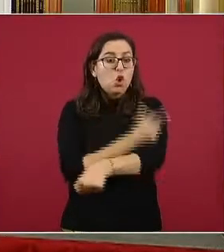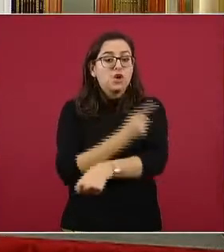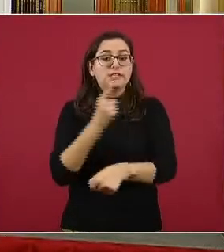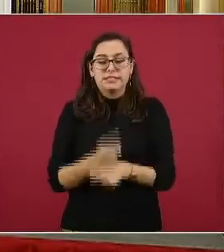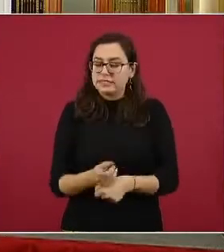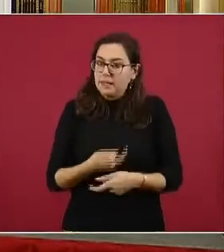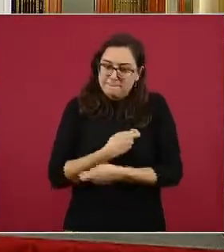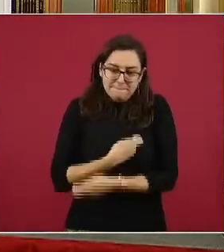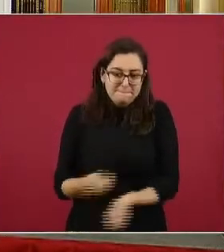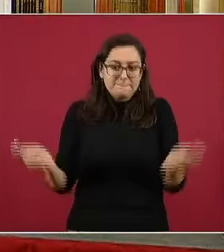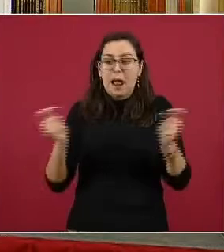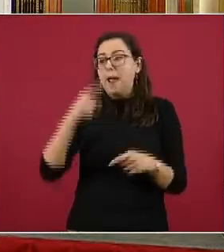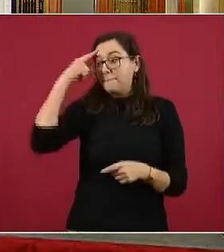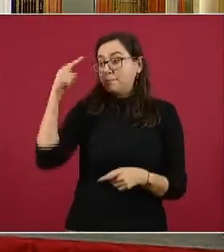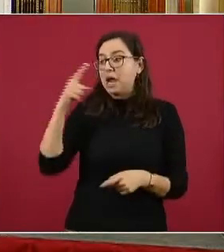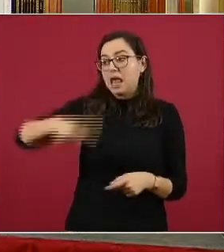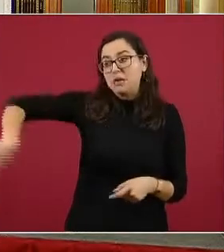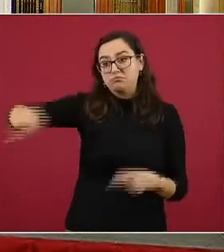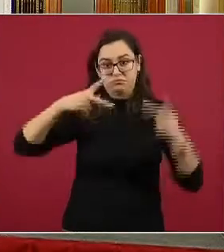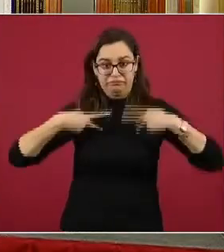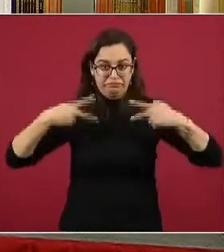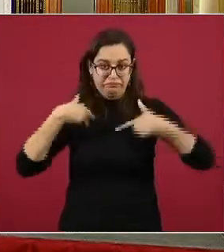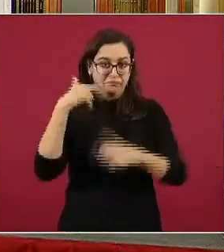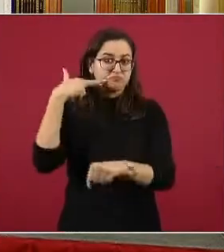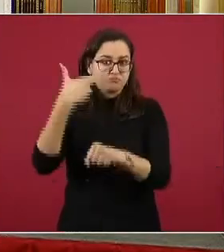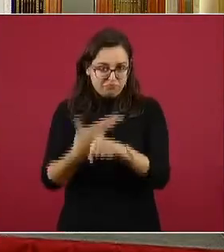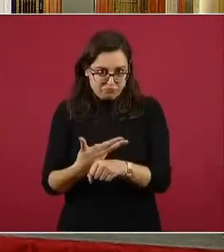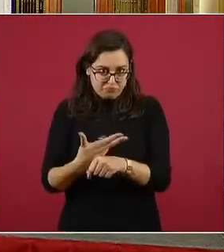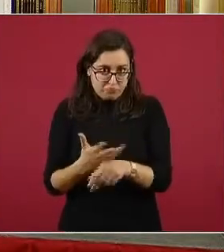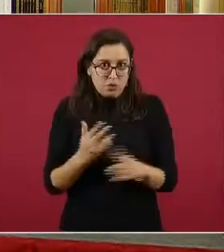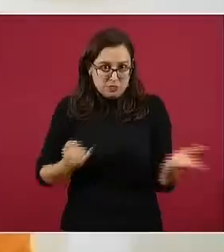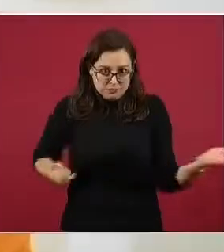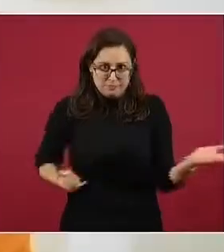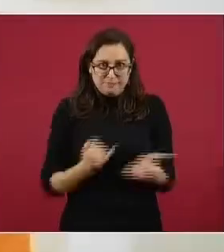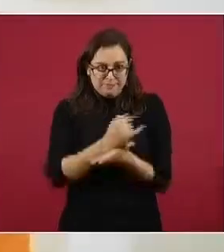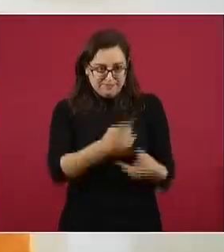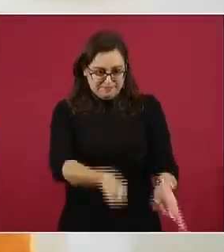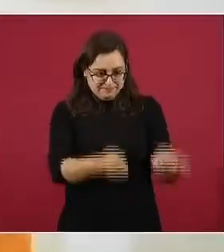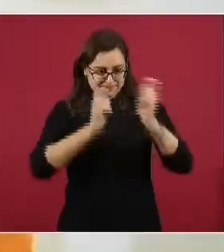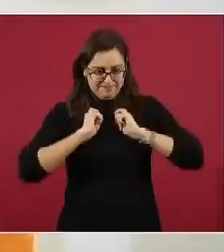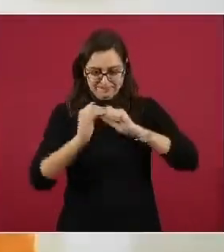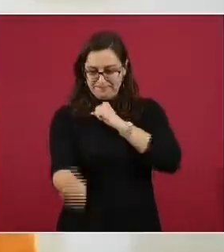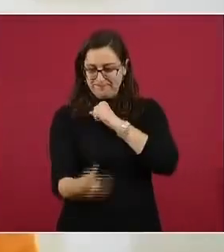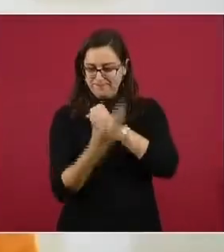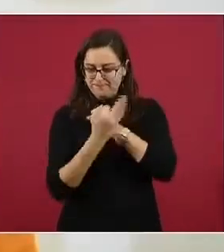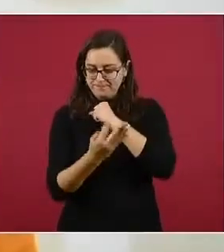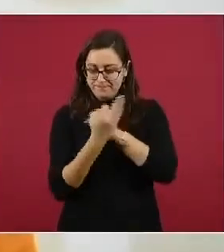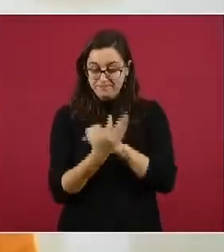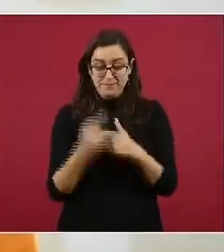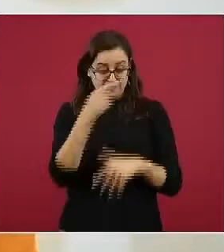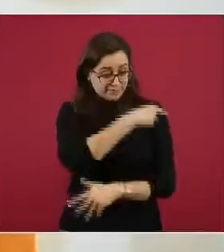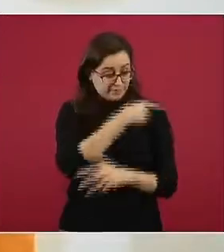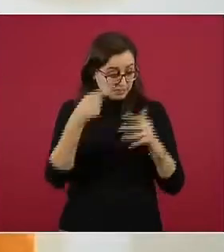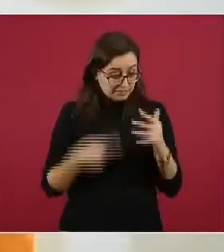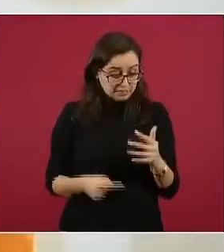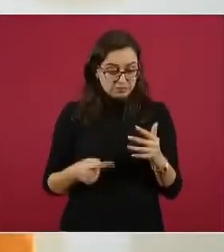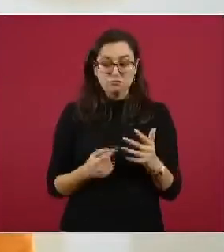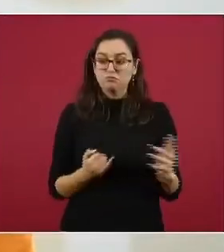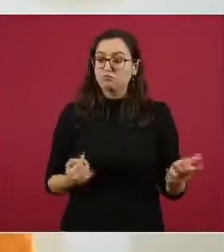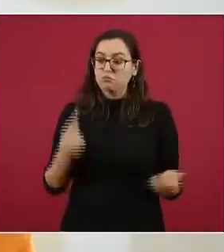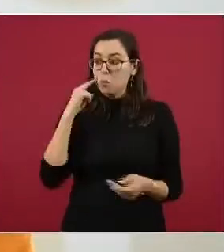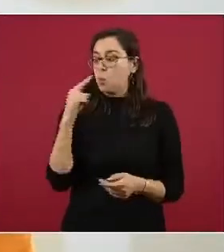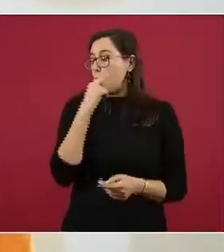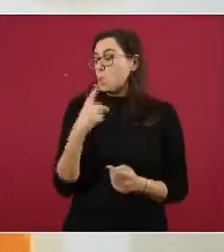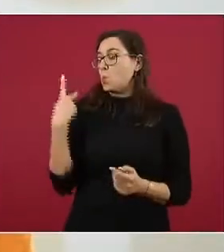la ciudadanía tome la salud en sus manos, que tenga elementos para justamente tomar